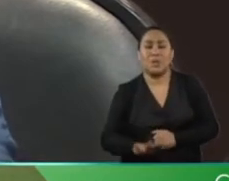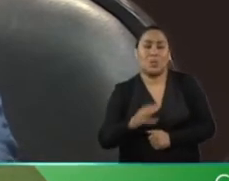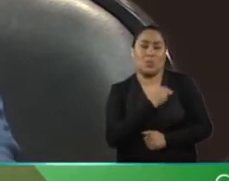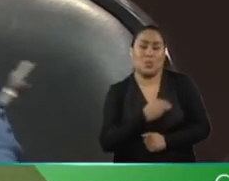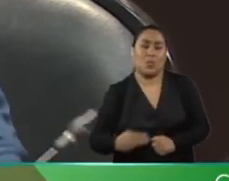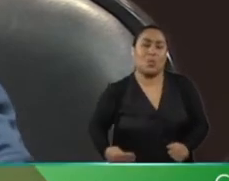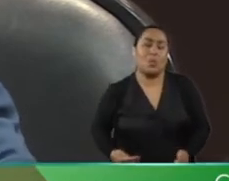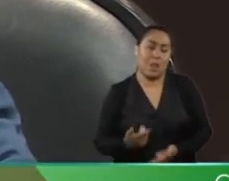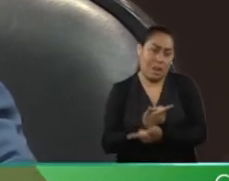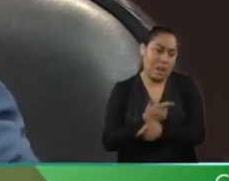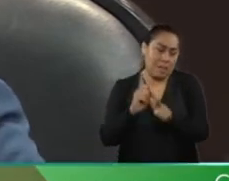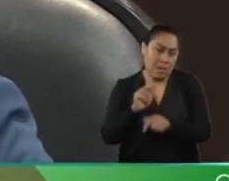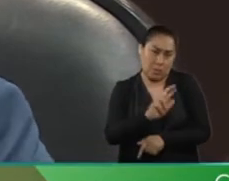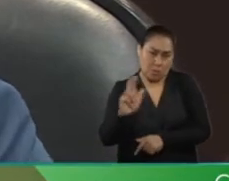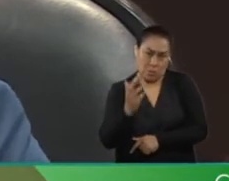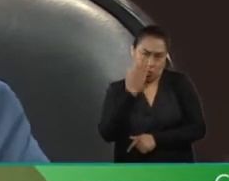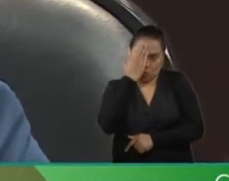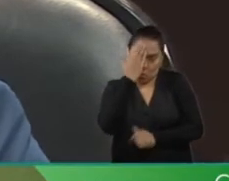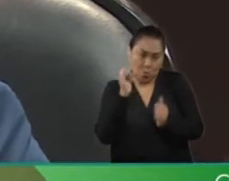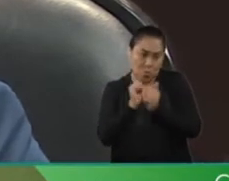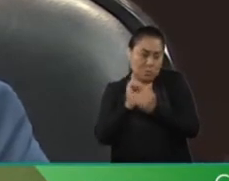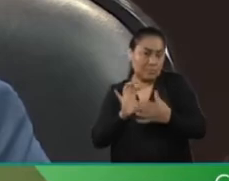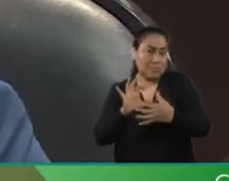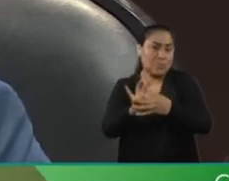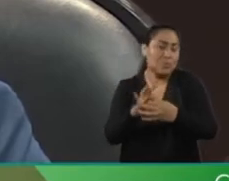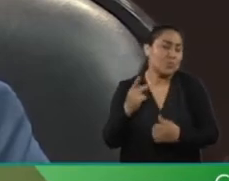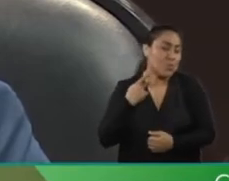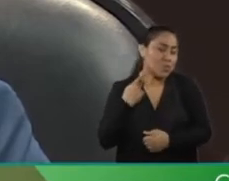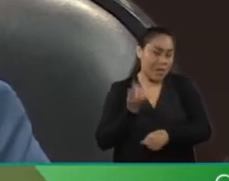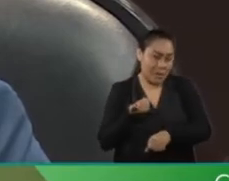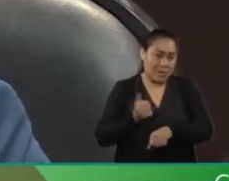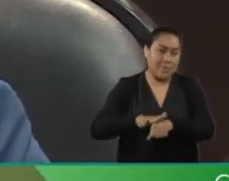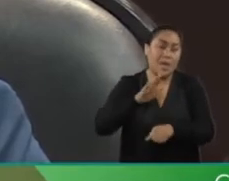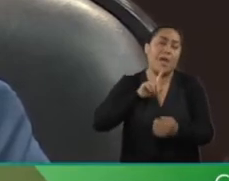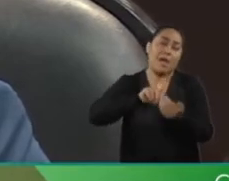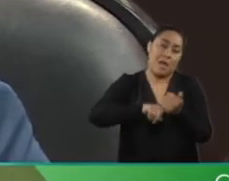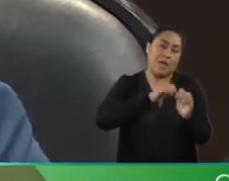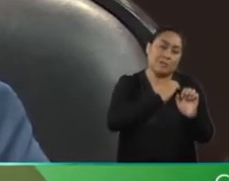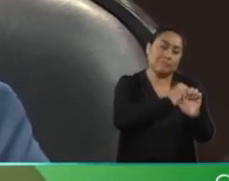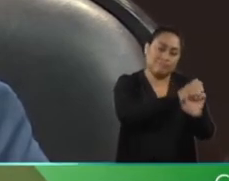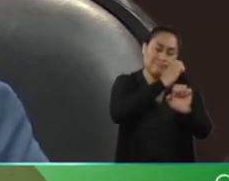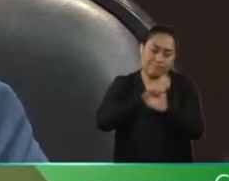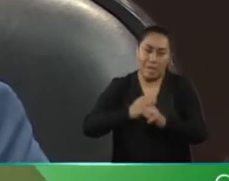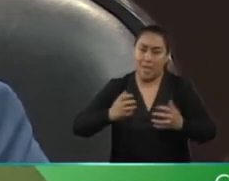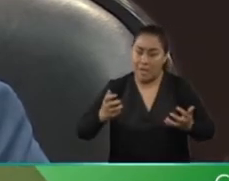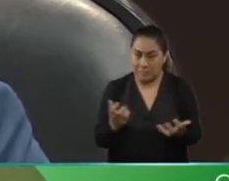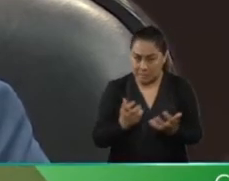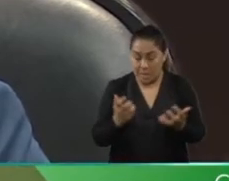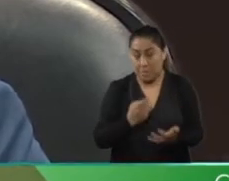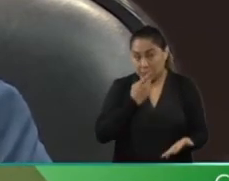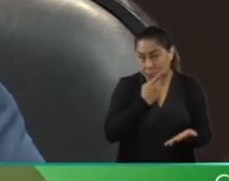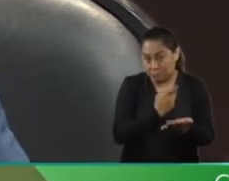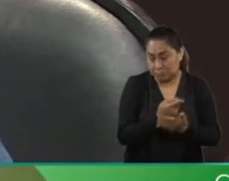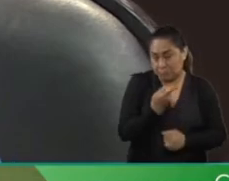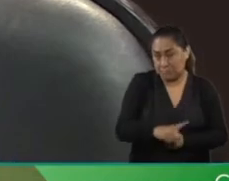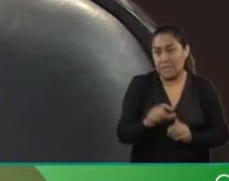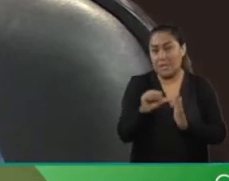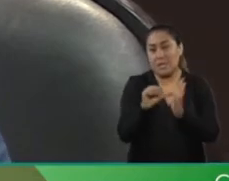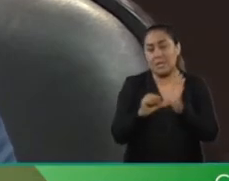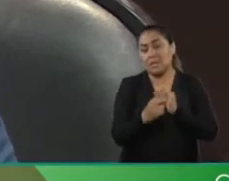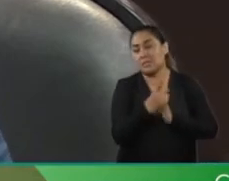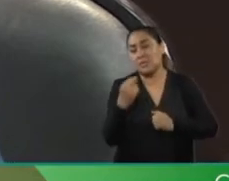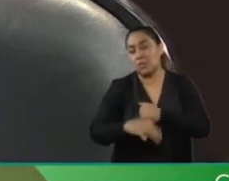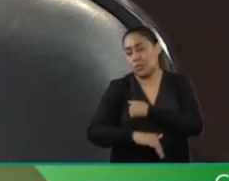base de la organización política y administrativa de las entidades federativas, establecido en el artículo 115